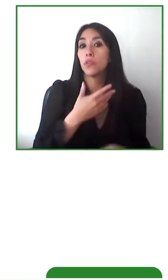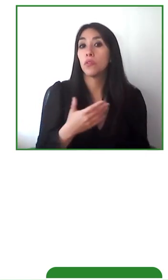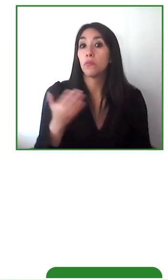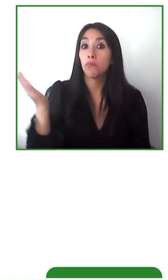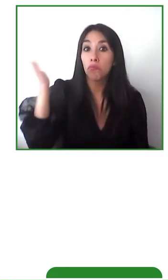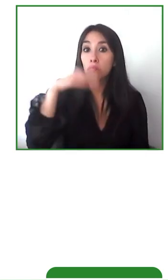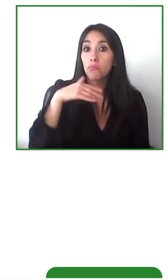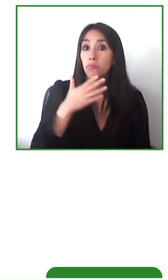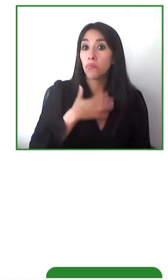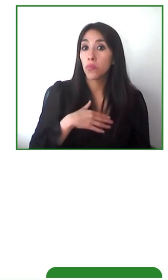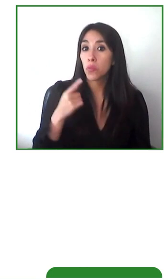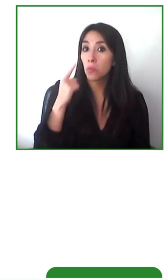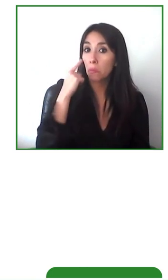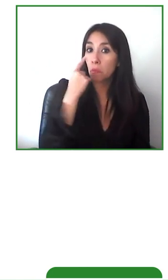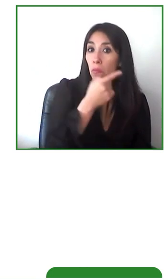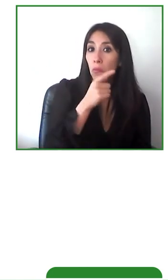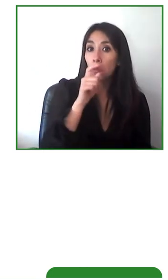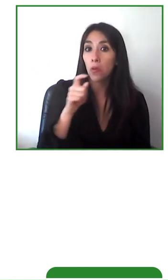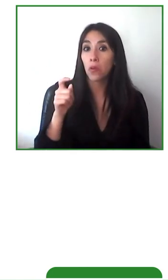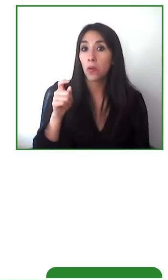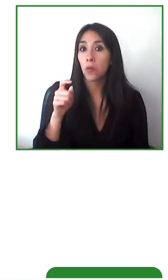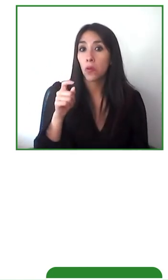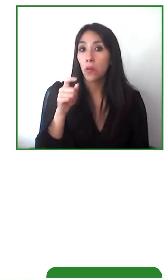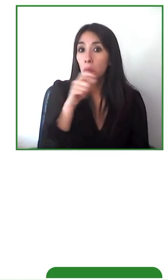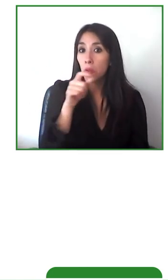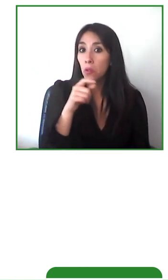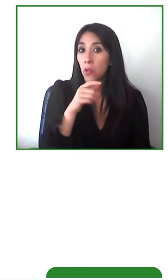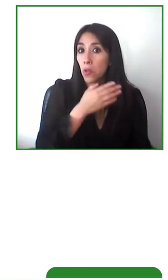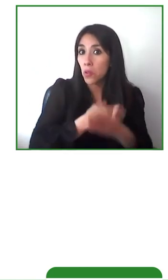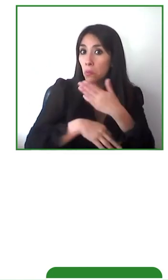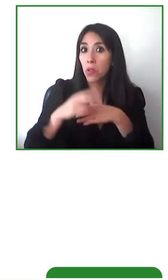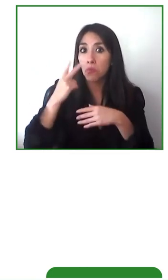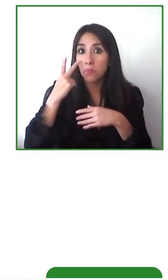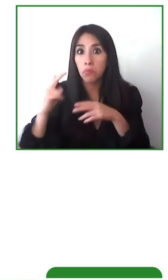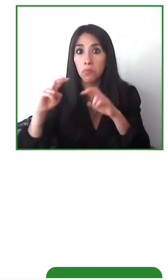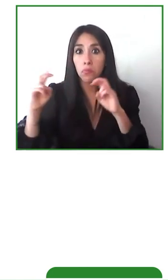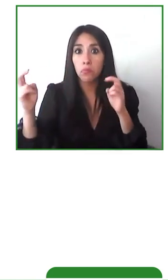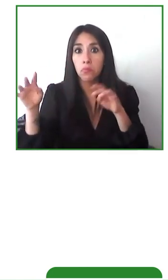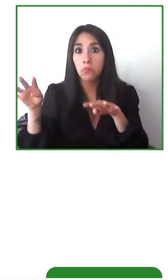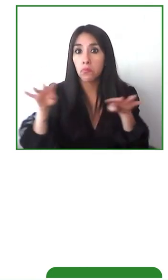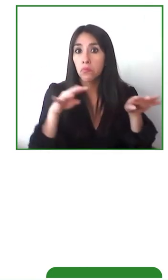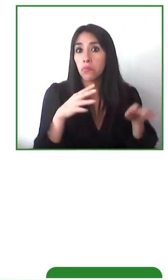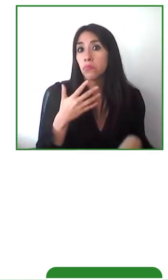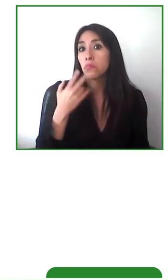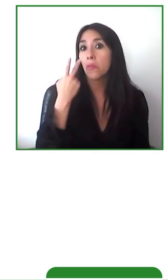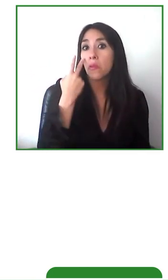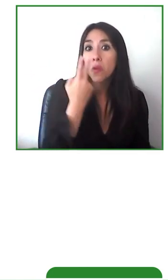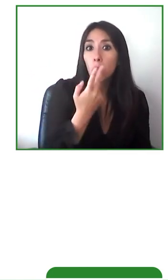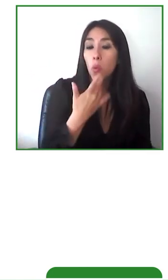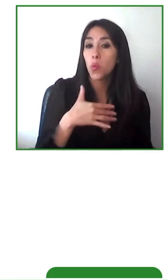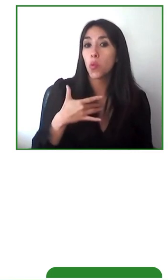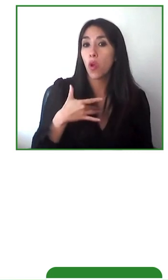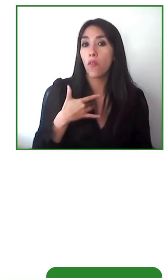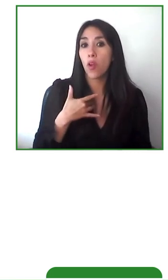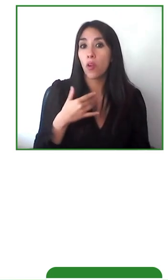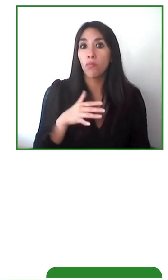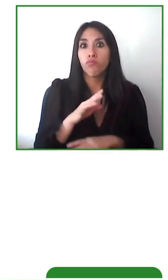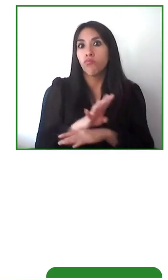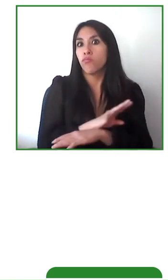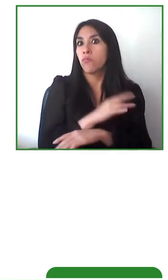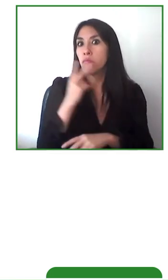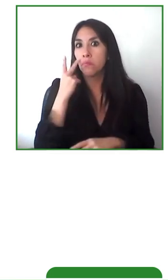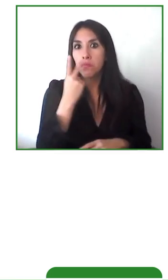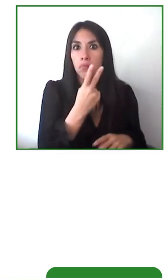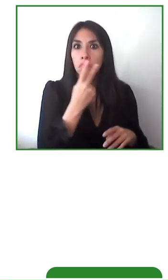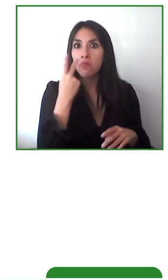mucho mayor impacto en ellos que la sencilla forma de lenguaje y de hablar con ellos acerca de una